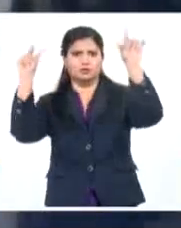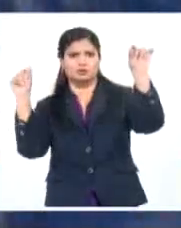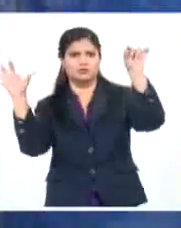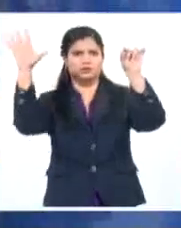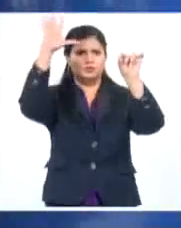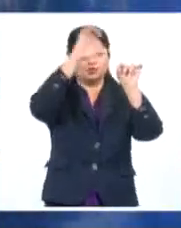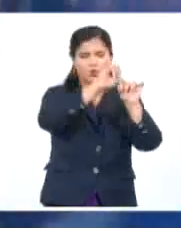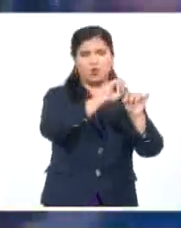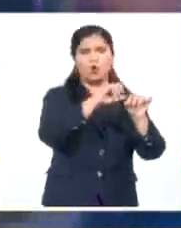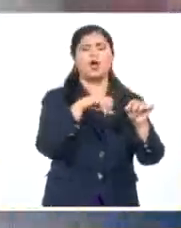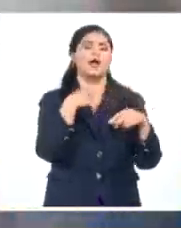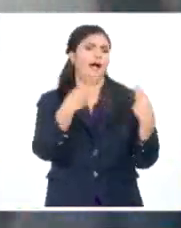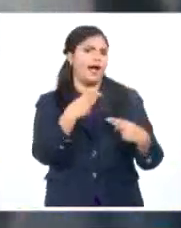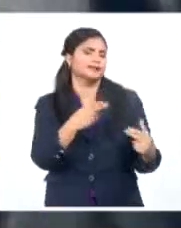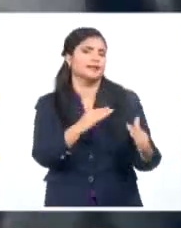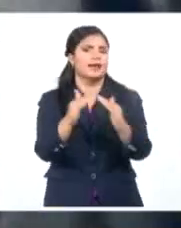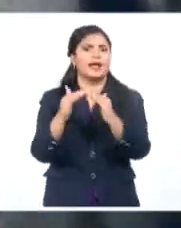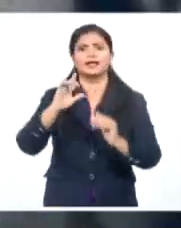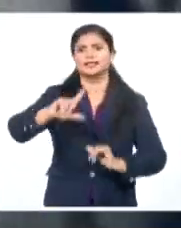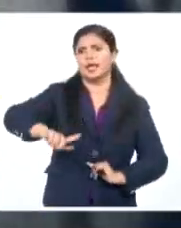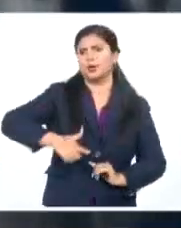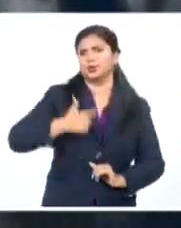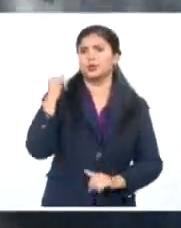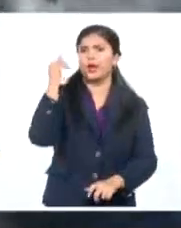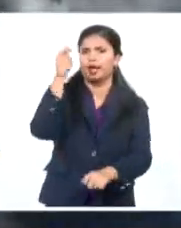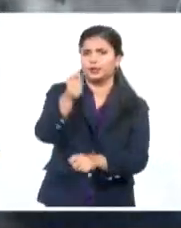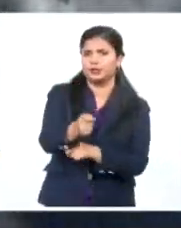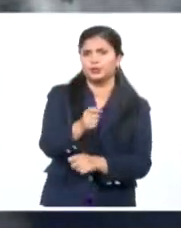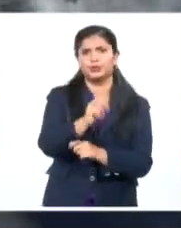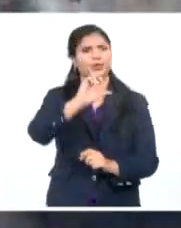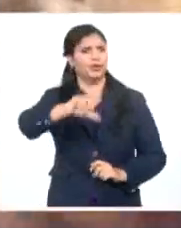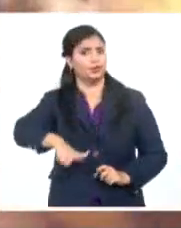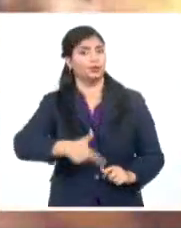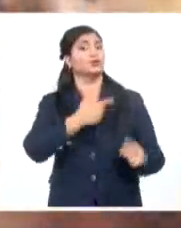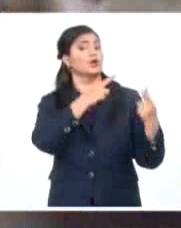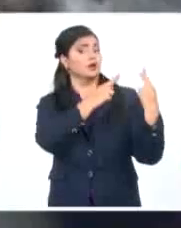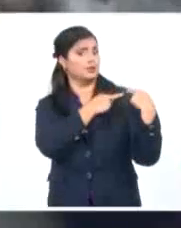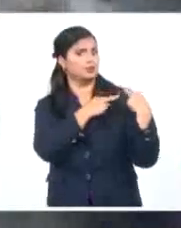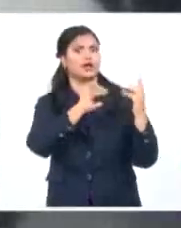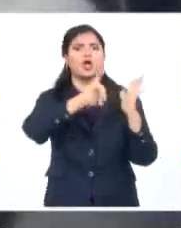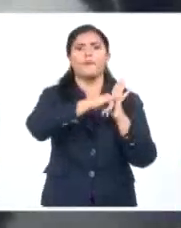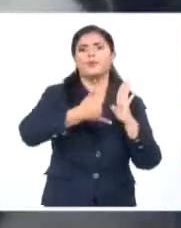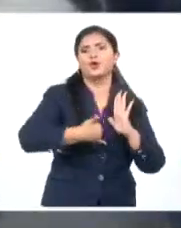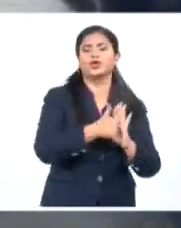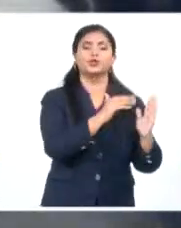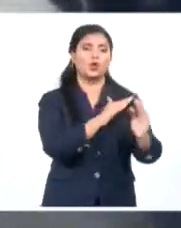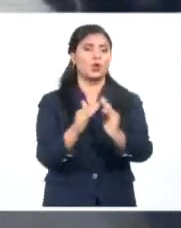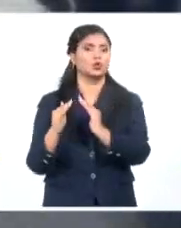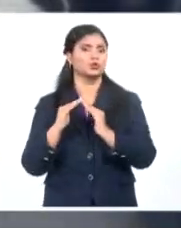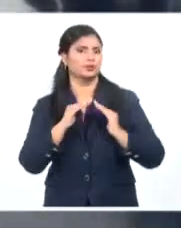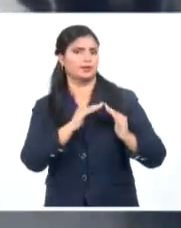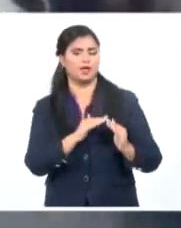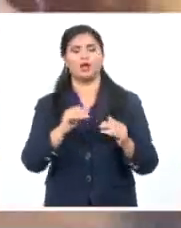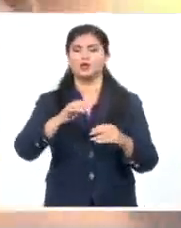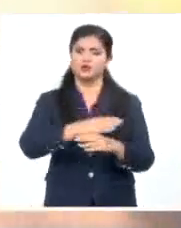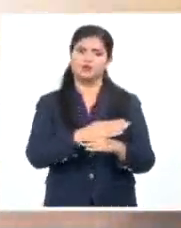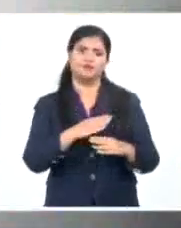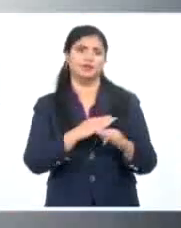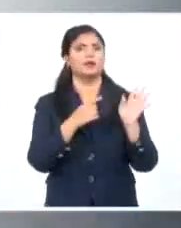las casas de cultura instructores de arte proyectos comunitarios y representantes del movimiento de artistas